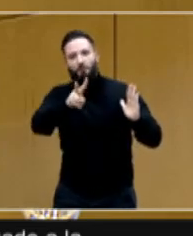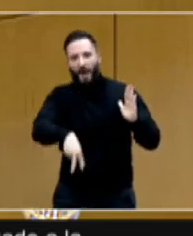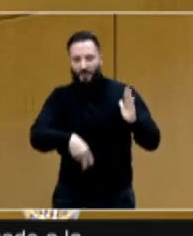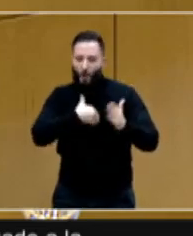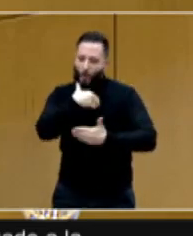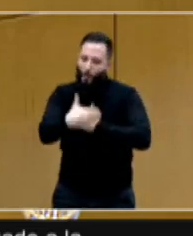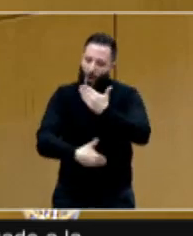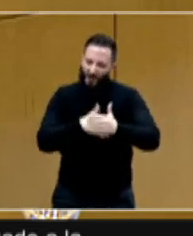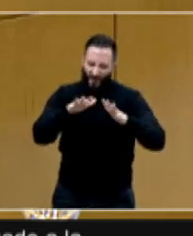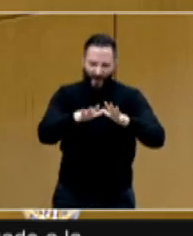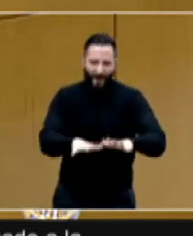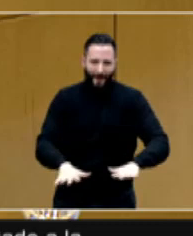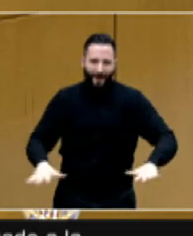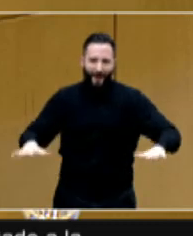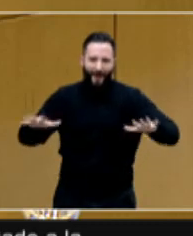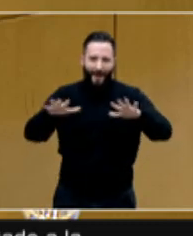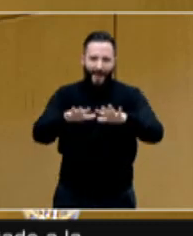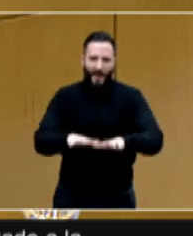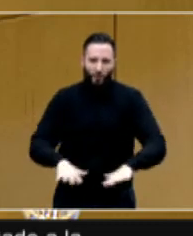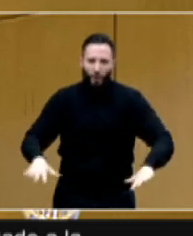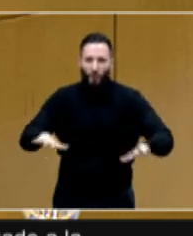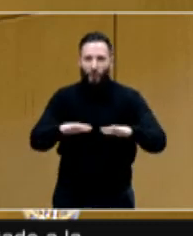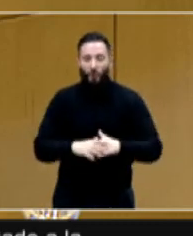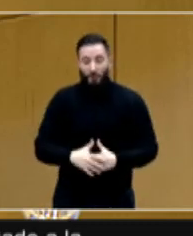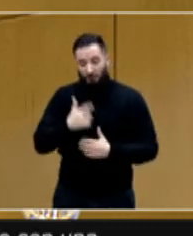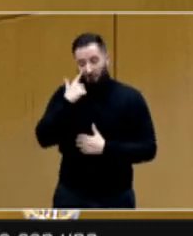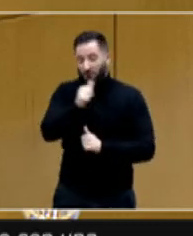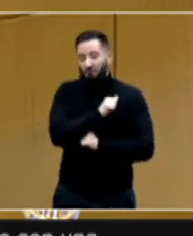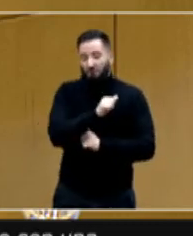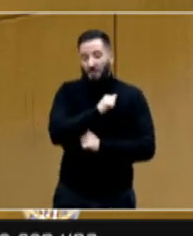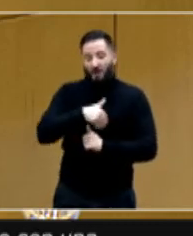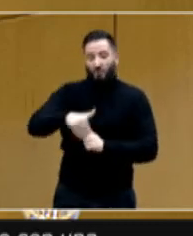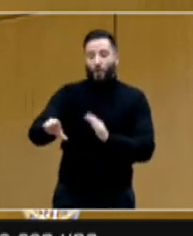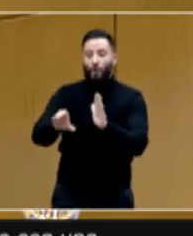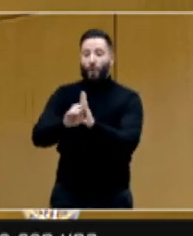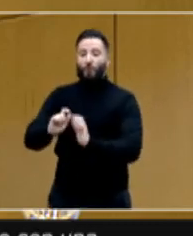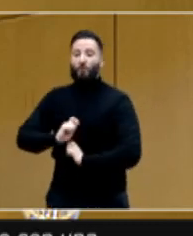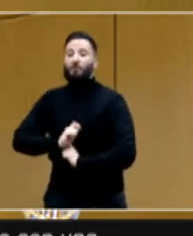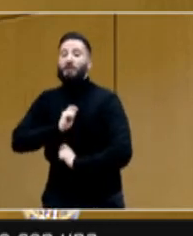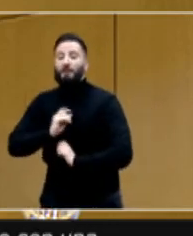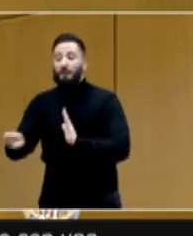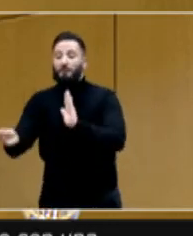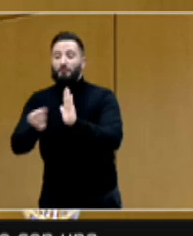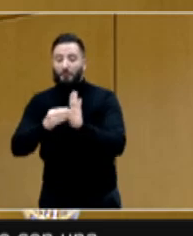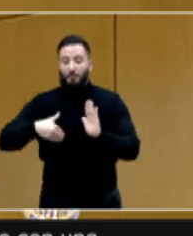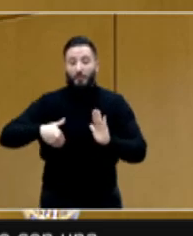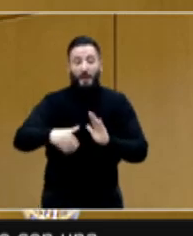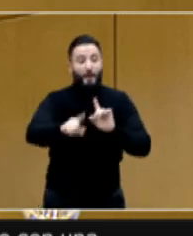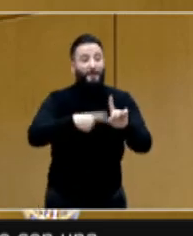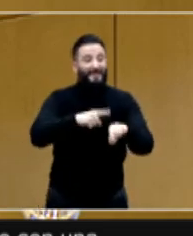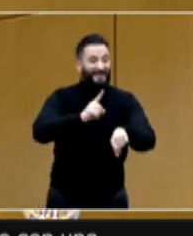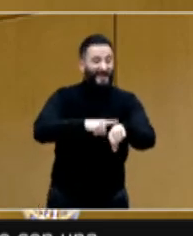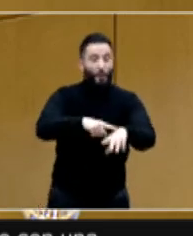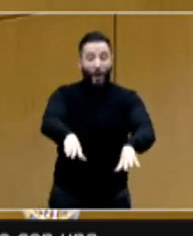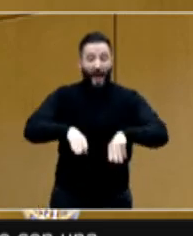necesariamente lento hemos tarda 10 años en verla en nuestro código civil y aún tardaremos más en asumirla Y esa